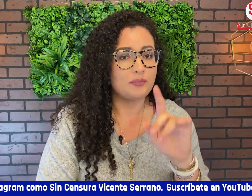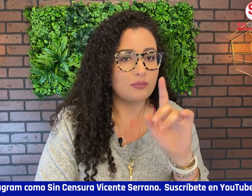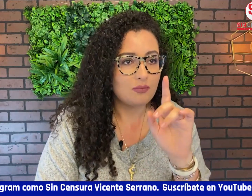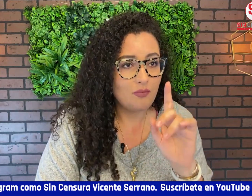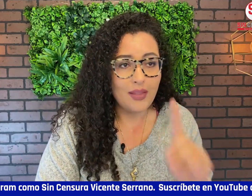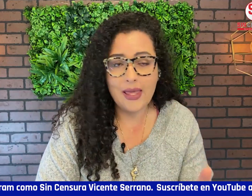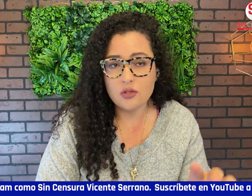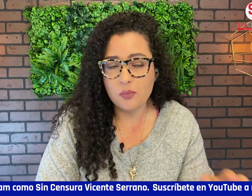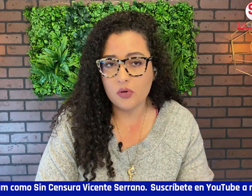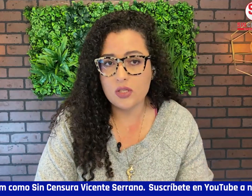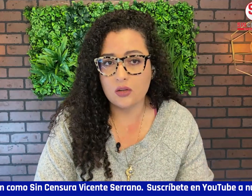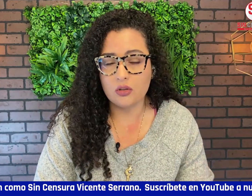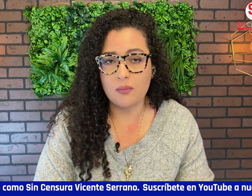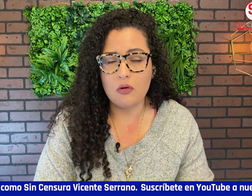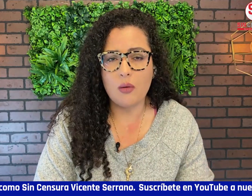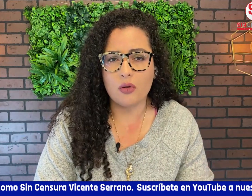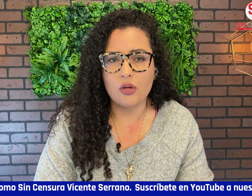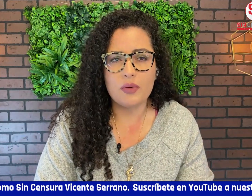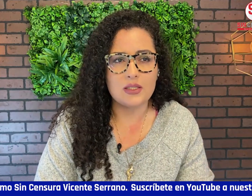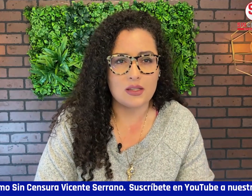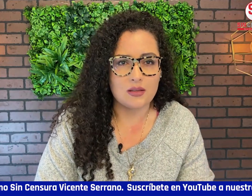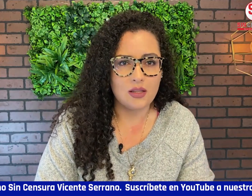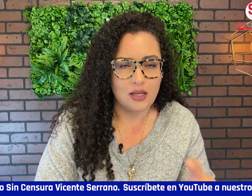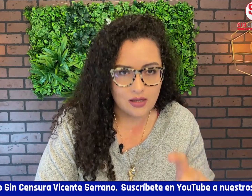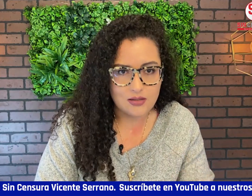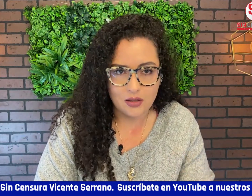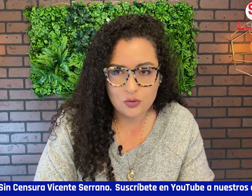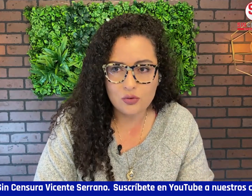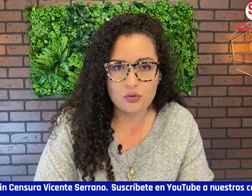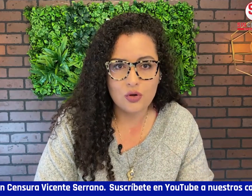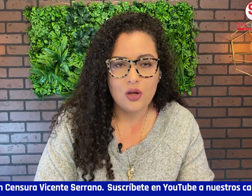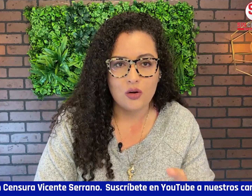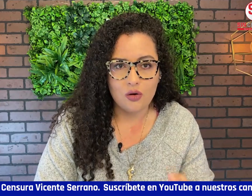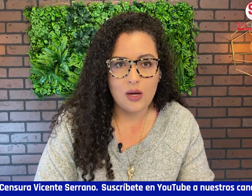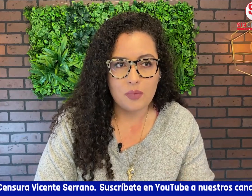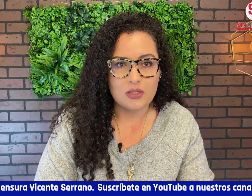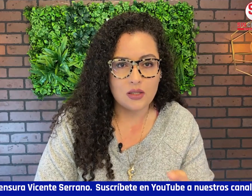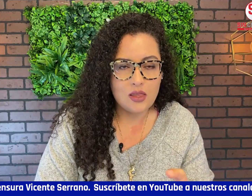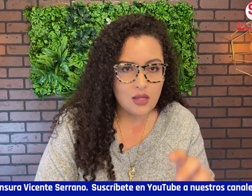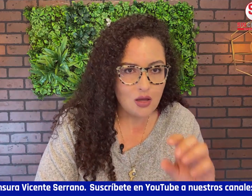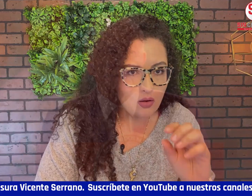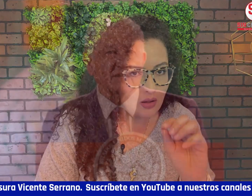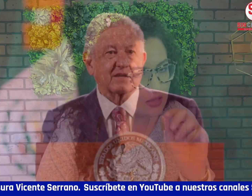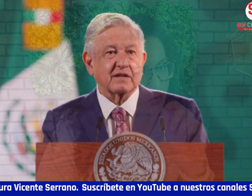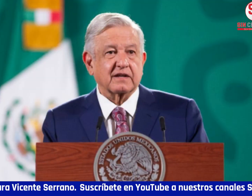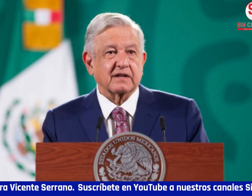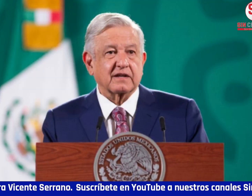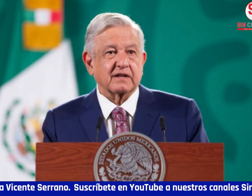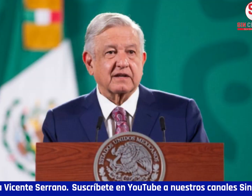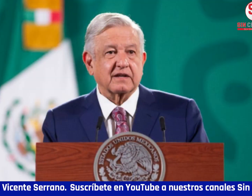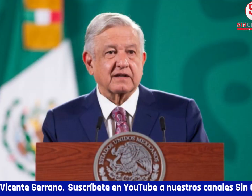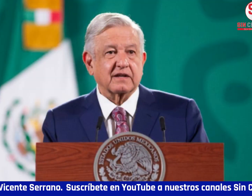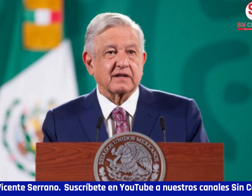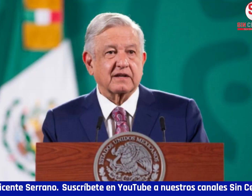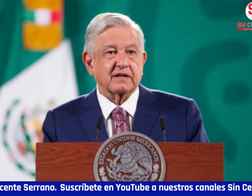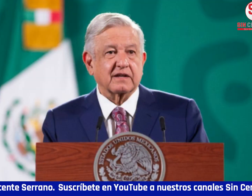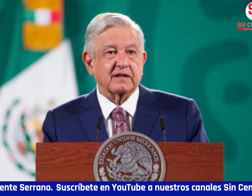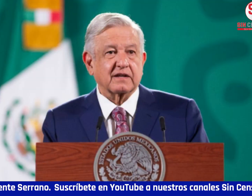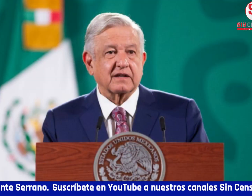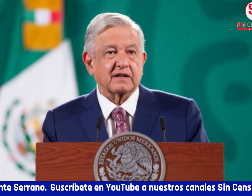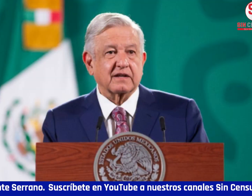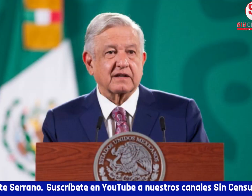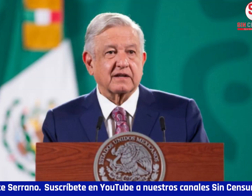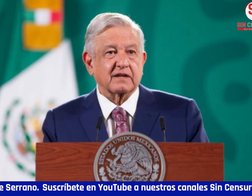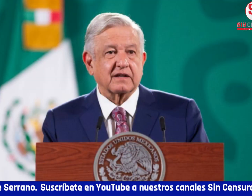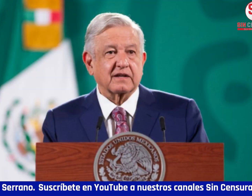Entonces, esto, por cierto, también lo abordó el presidente en este discurso, ¿no? El presidente, y creo que es muy puntual, cuando